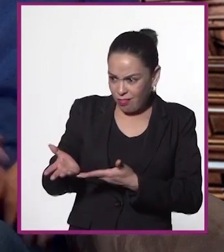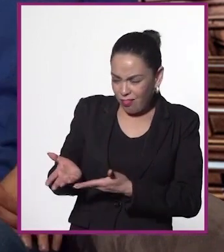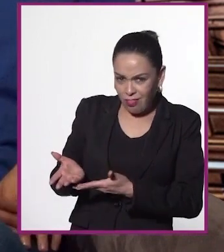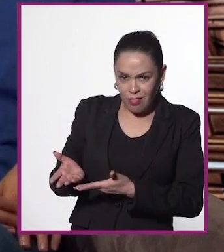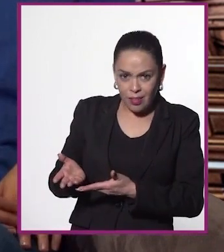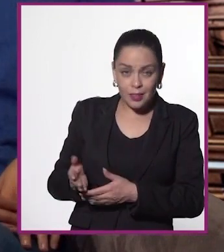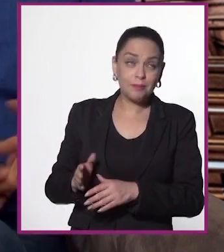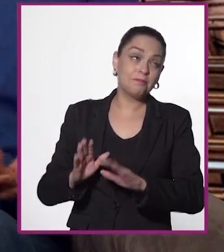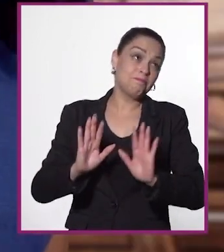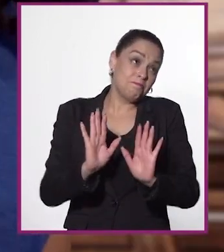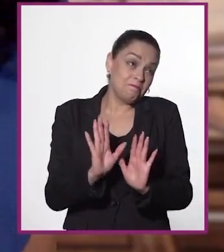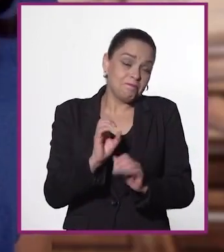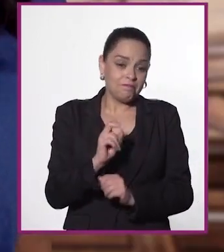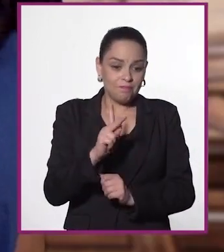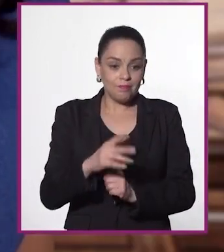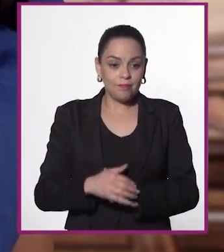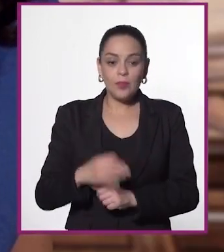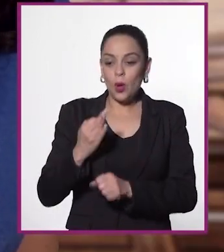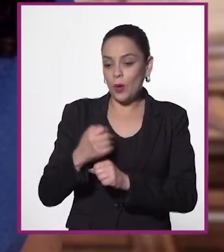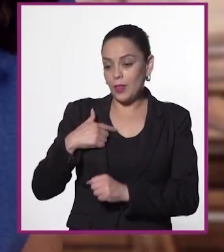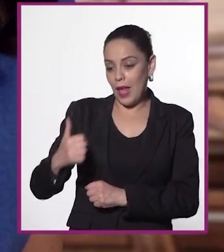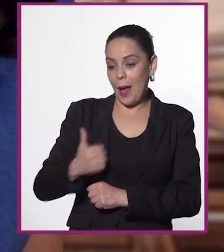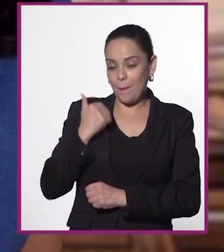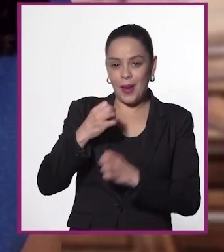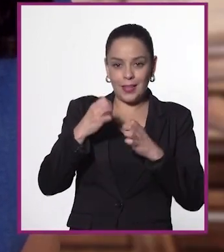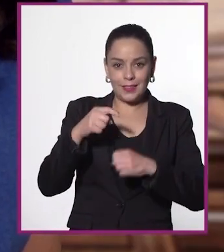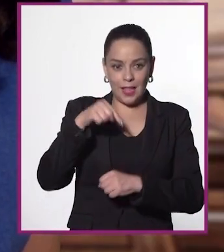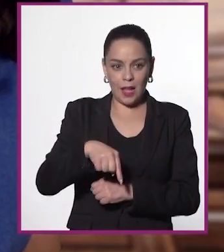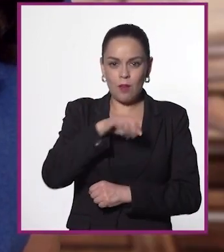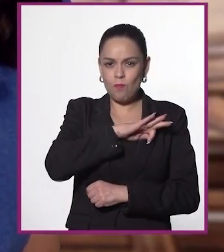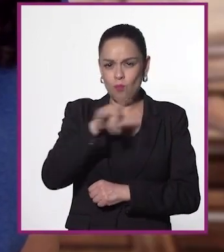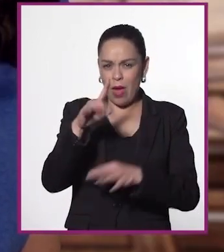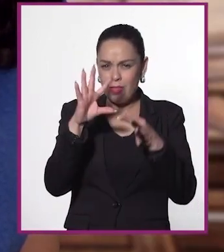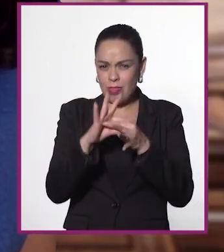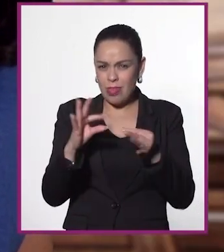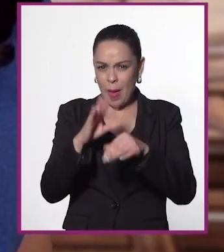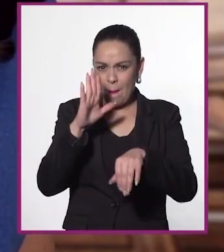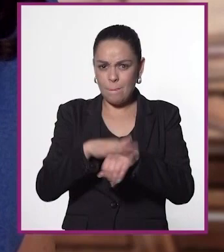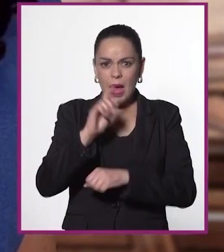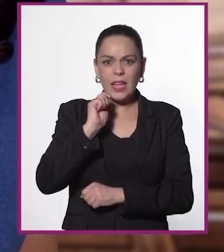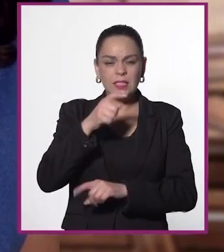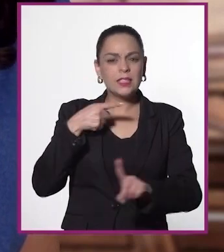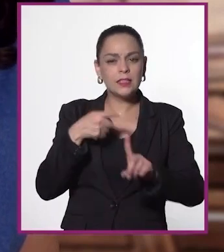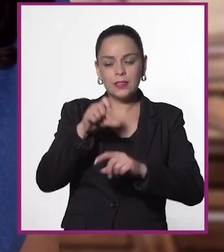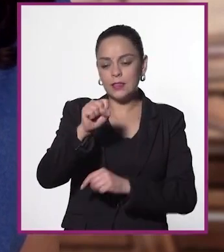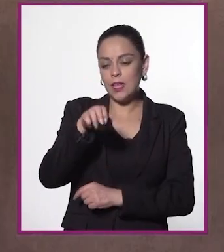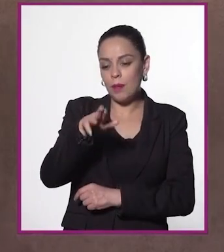Bueno, aprovechando que estamos aquí, ¿puede contarnos más sobre qué es la semiótica?